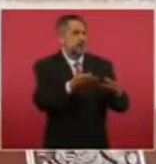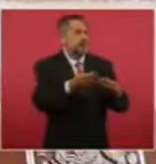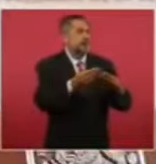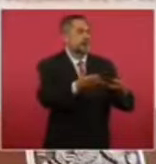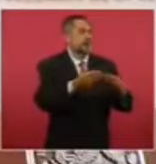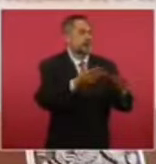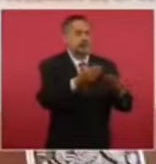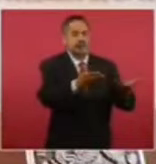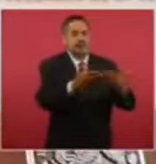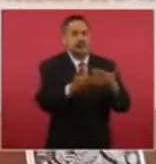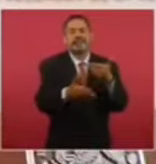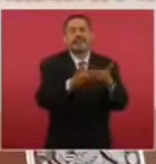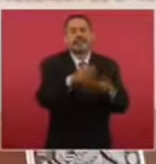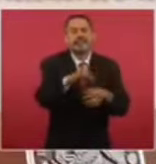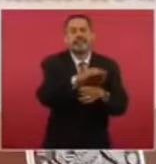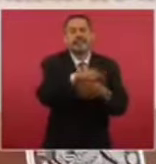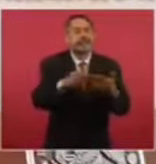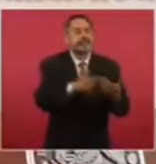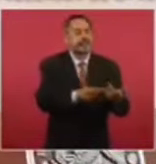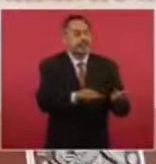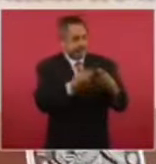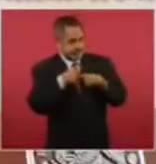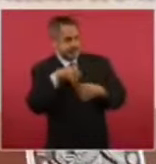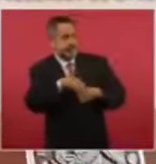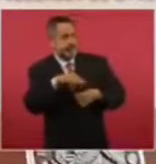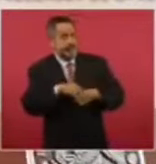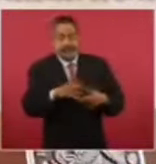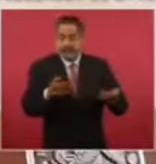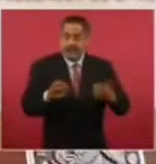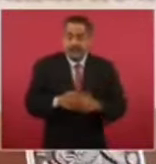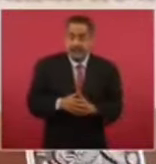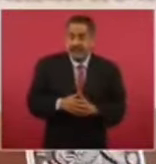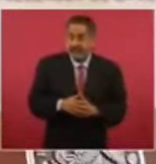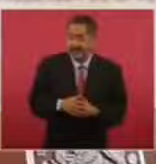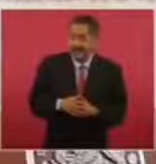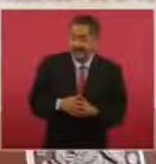Otros lugares en donde, por la necesidad,